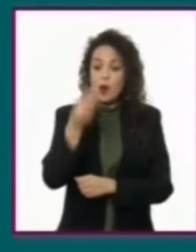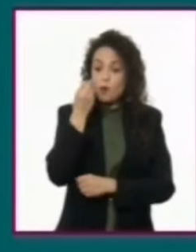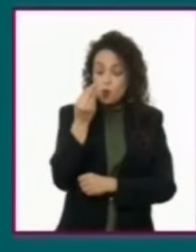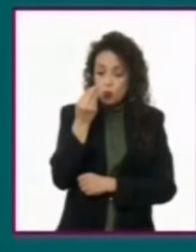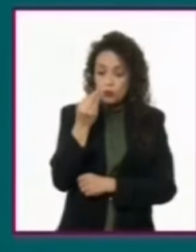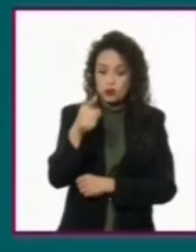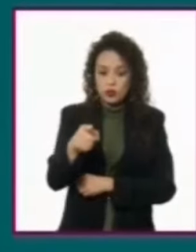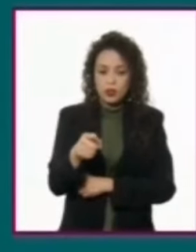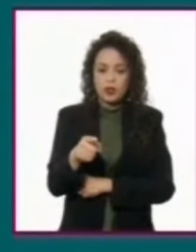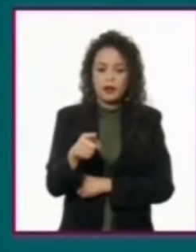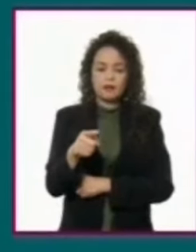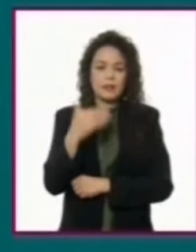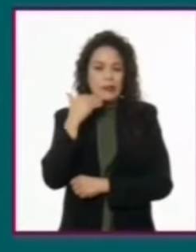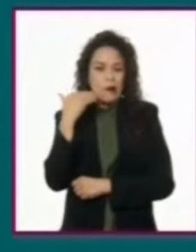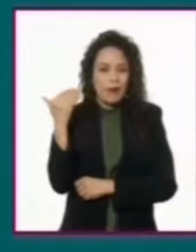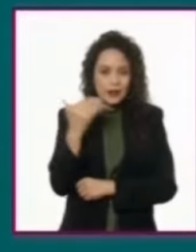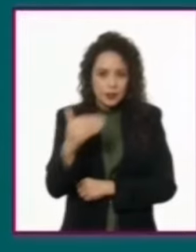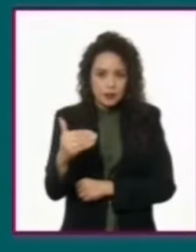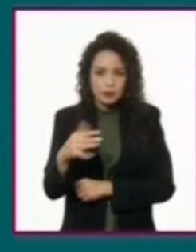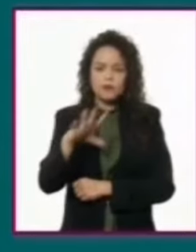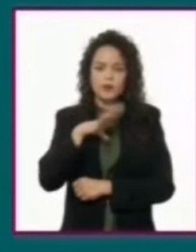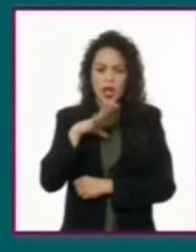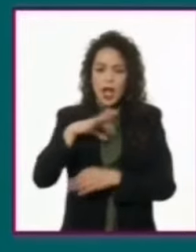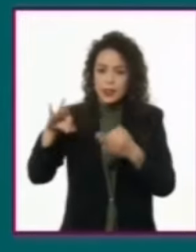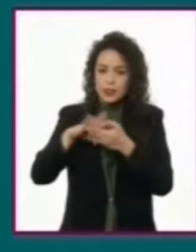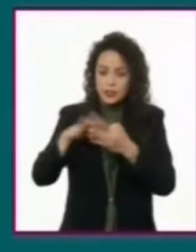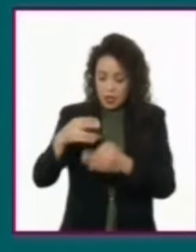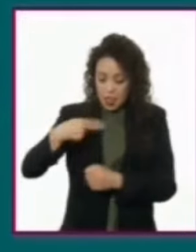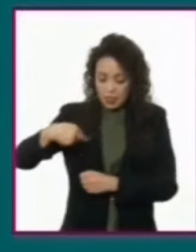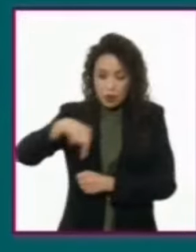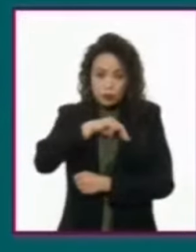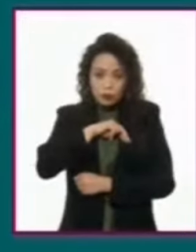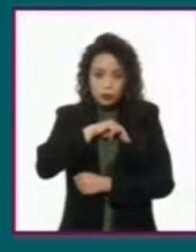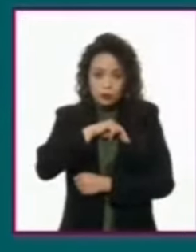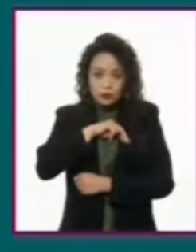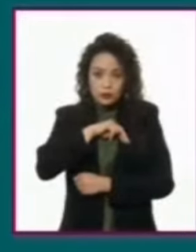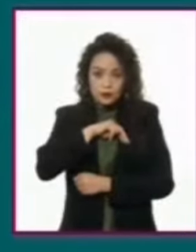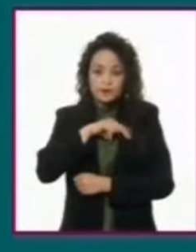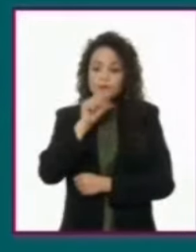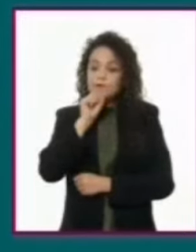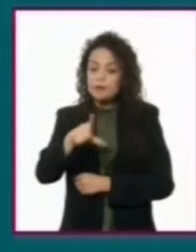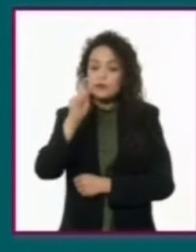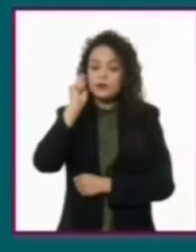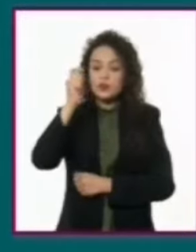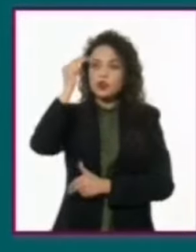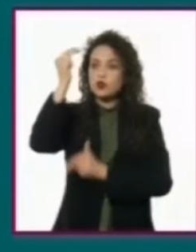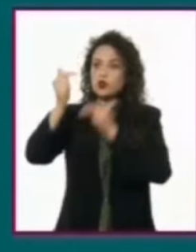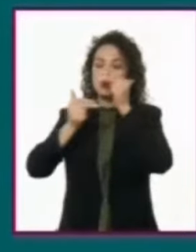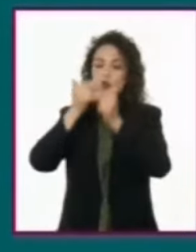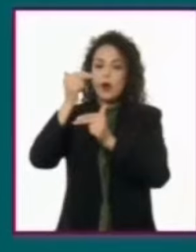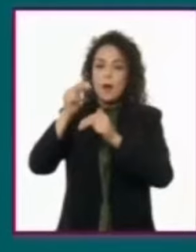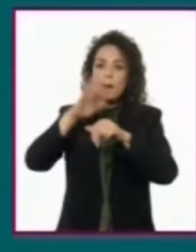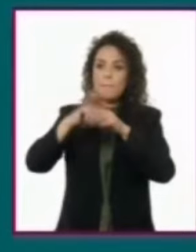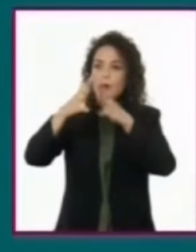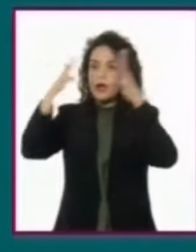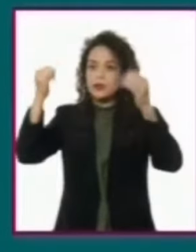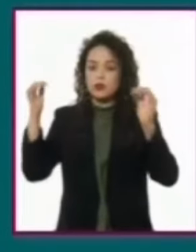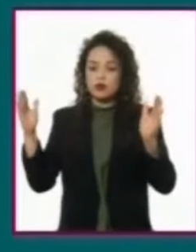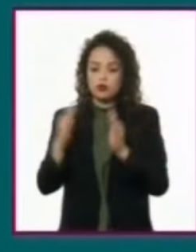pequeñas orbitan alrededor o cerca de nuestra galaxia, incluyendo las nubes mayor y menor de